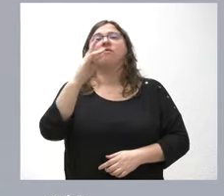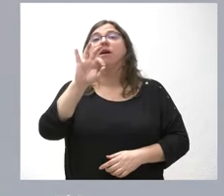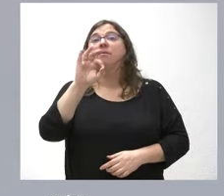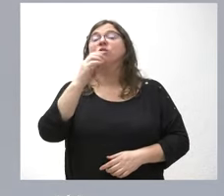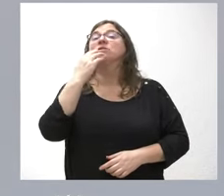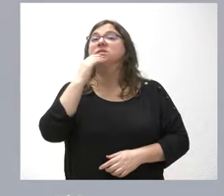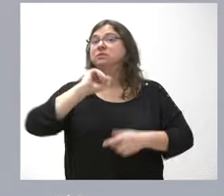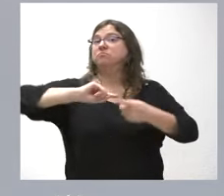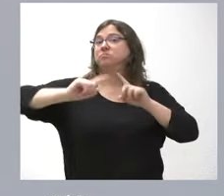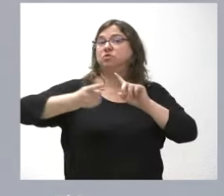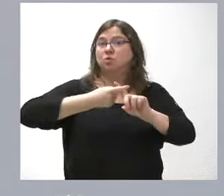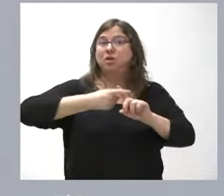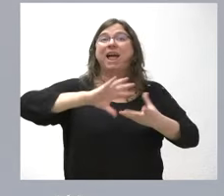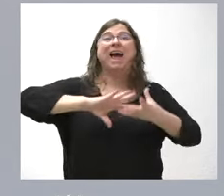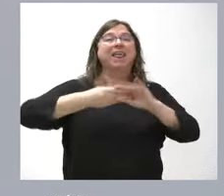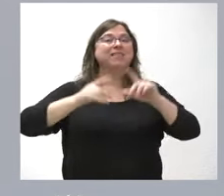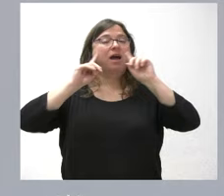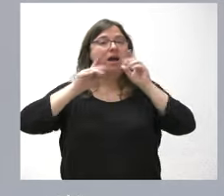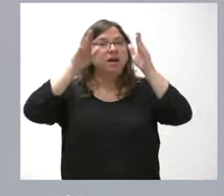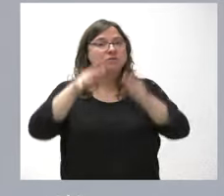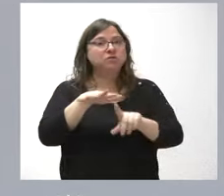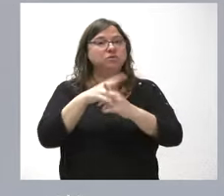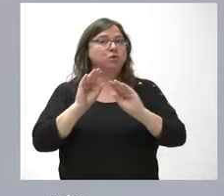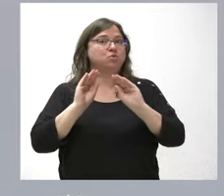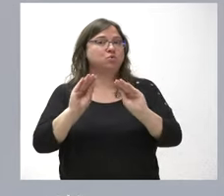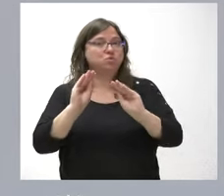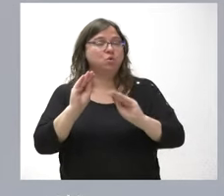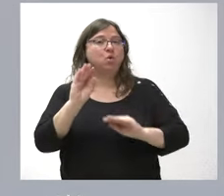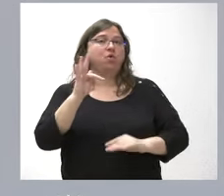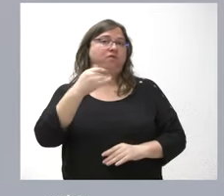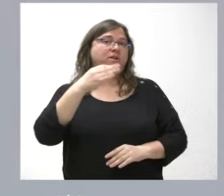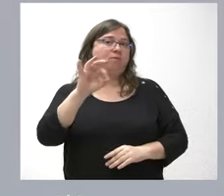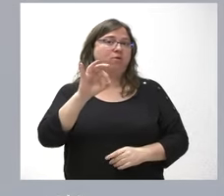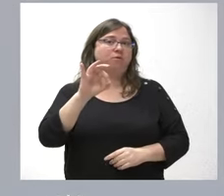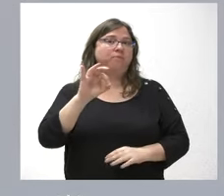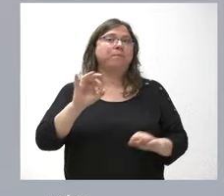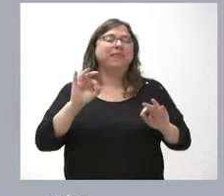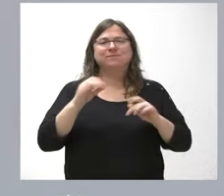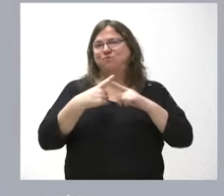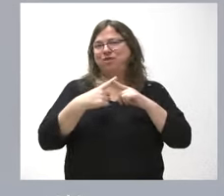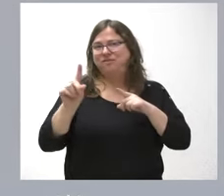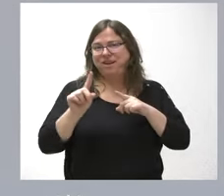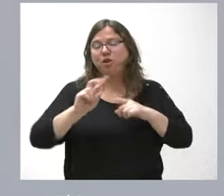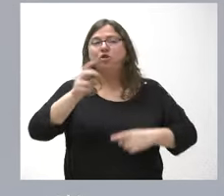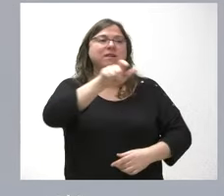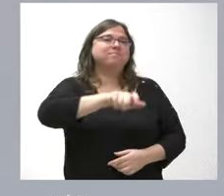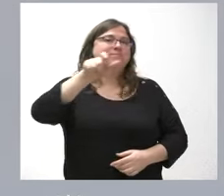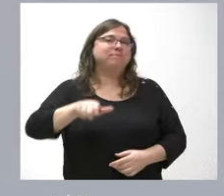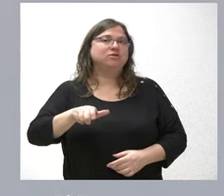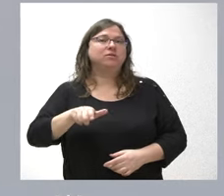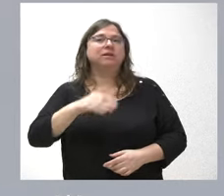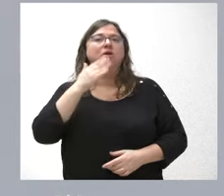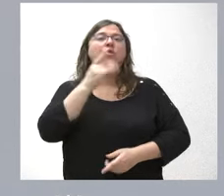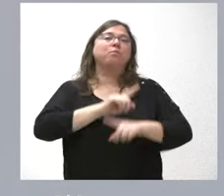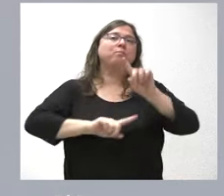esta fórmula que tiene que ser adaptada al caso concreto y las circunstancias específicas de Fabio, que son muy distintas de la de otras personas que tienen algunos